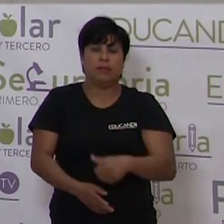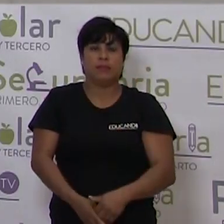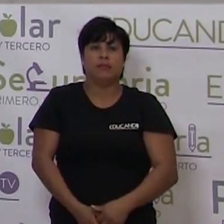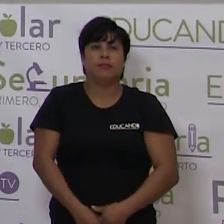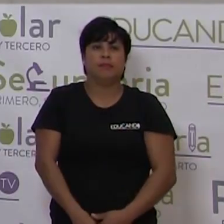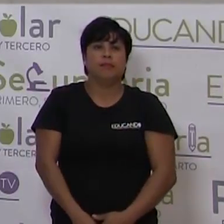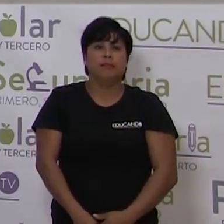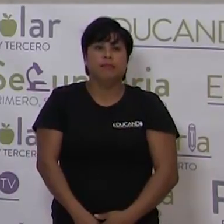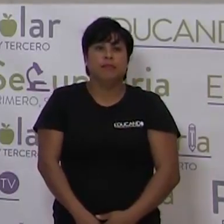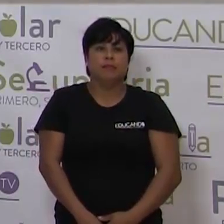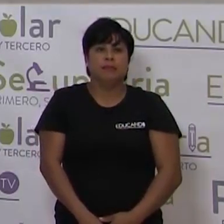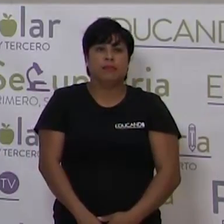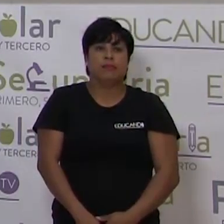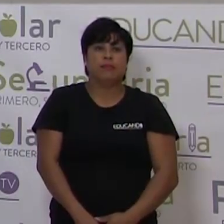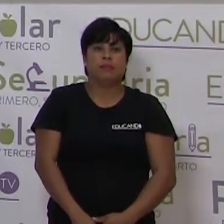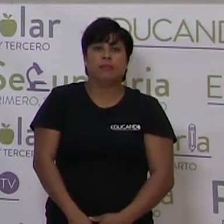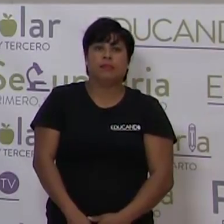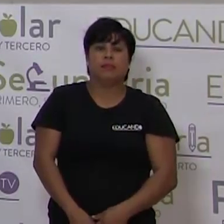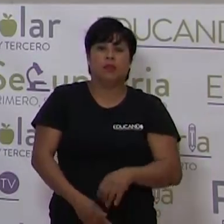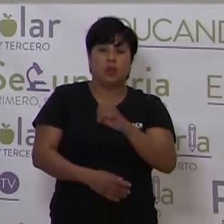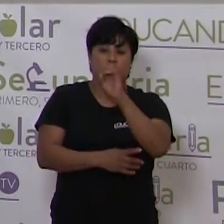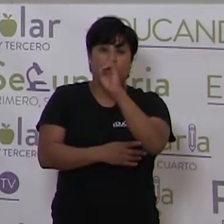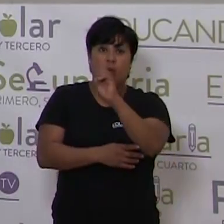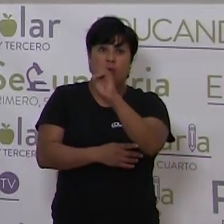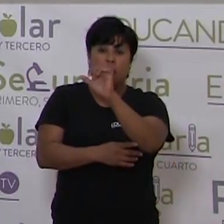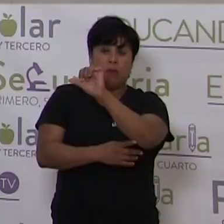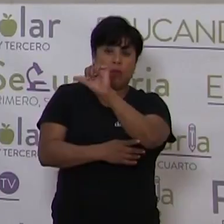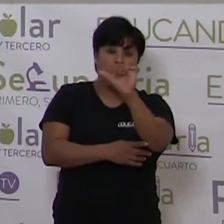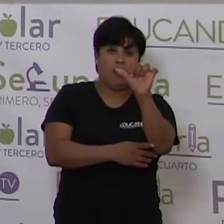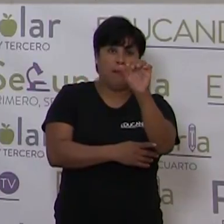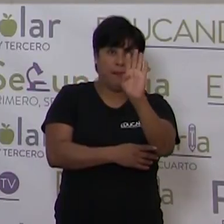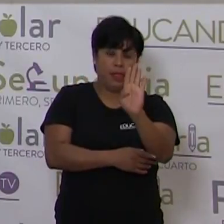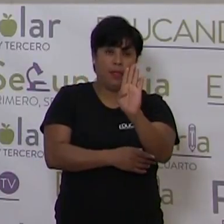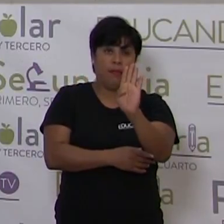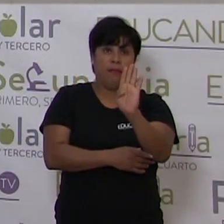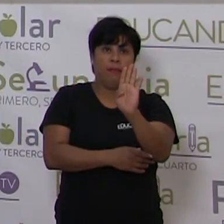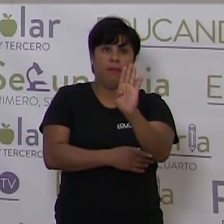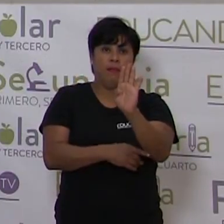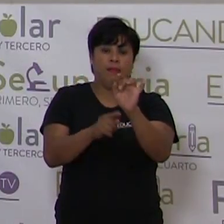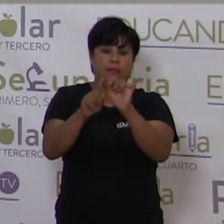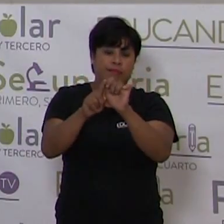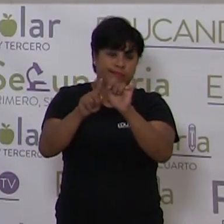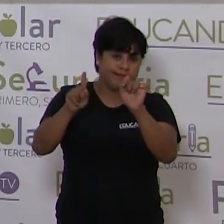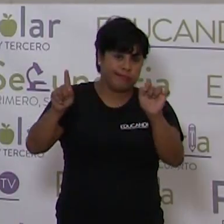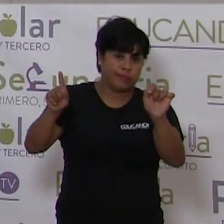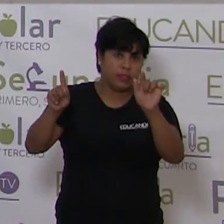67. De la O a la B es